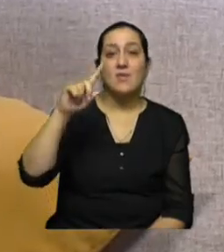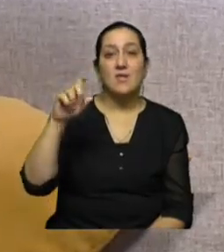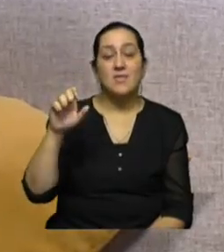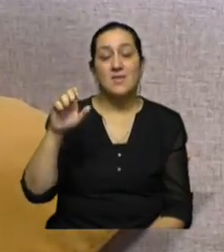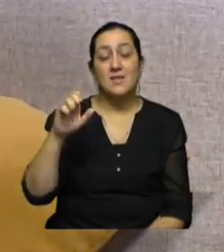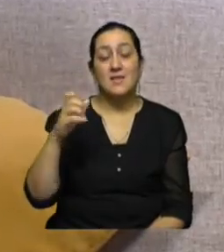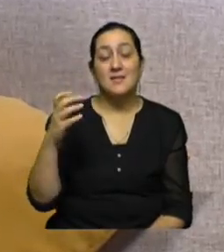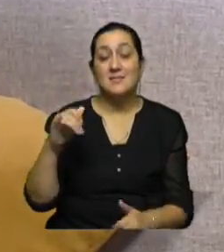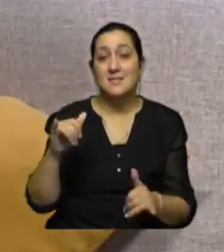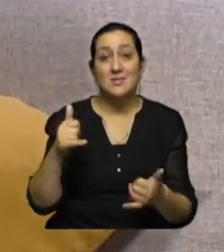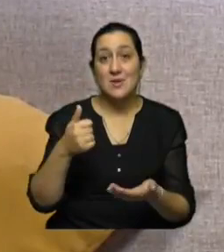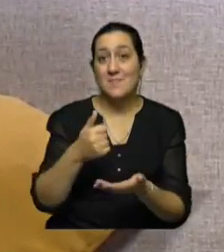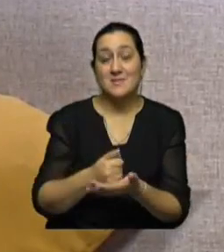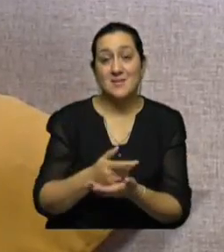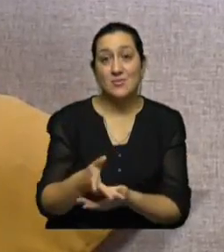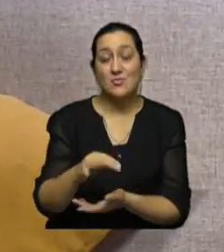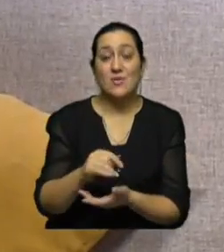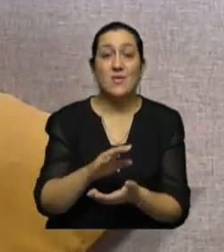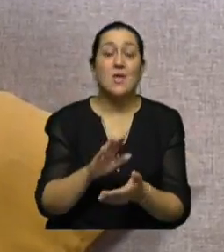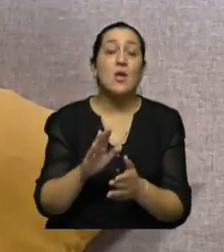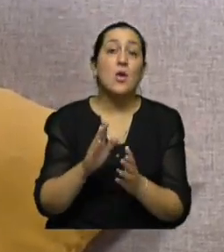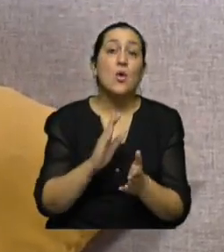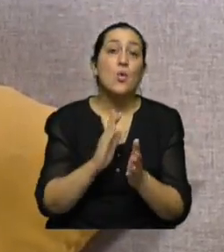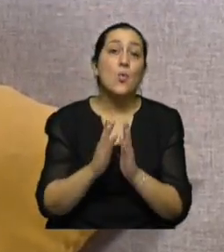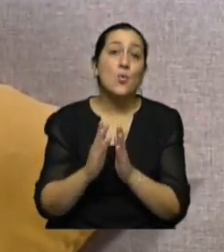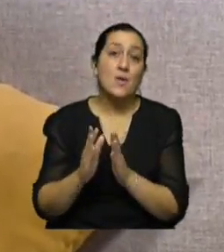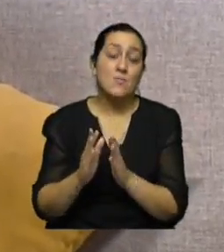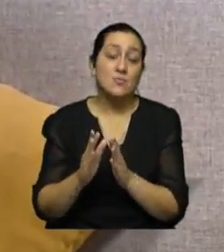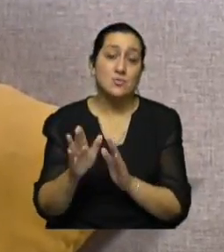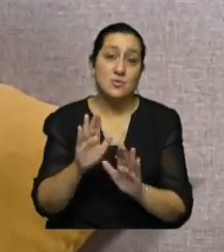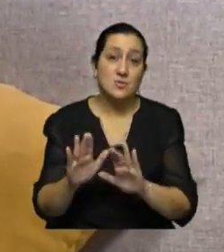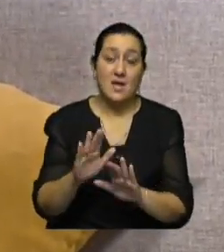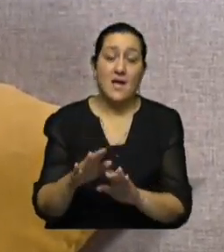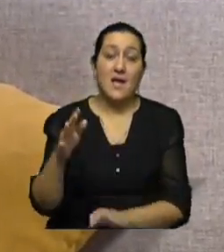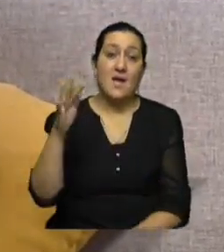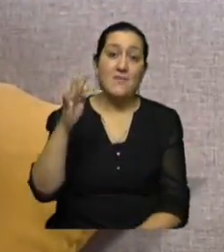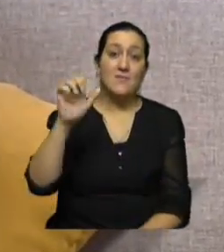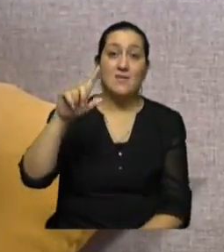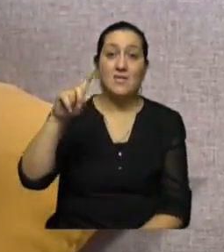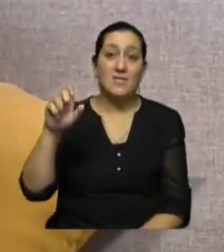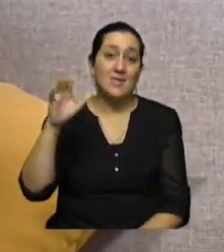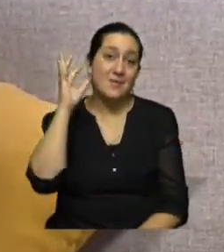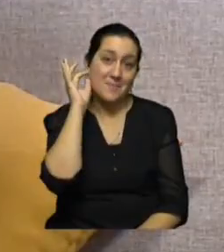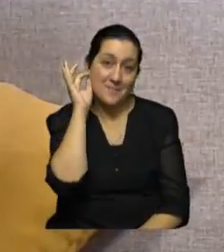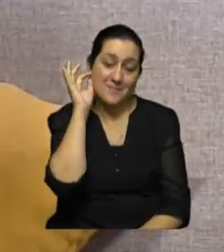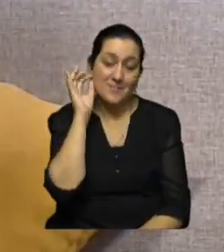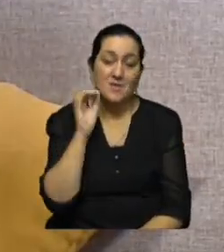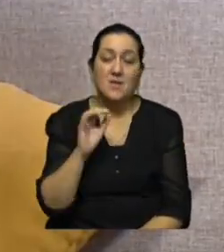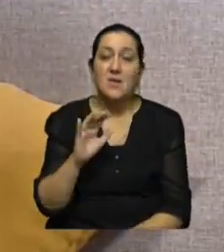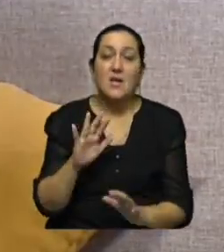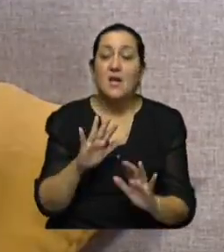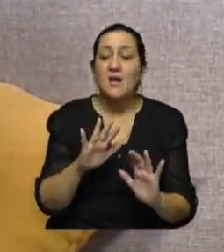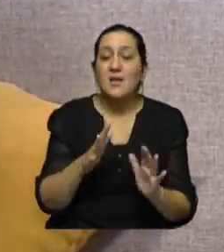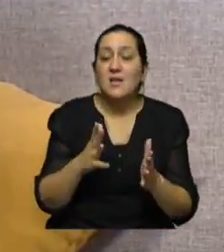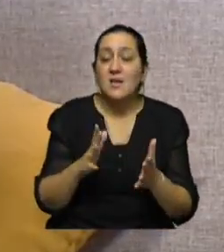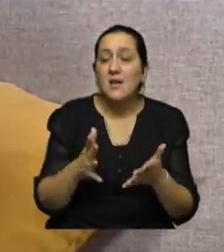presencia diaria, y este Curemos a Fede se ha hecho una consigna colectiva. Contanos un poquito de Fede, qué es lo que tiene y